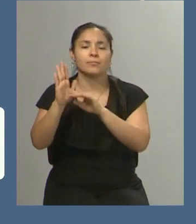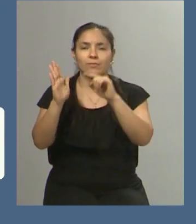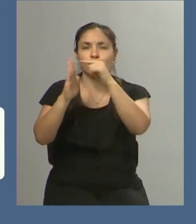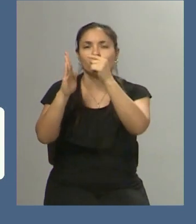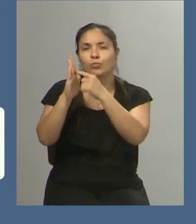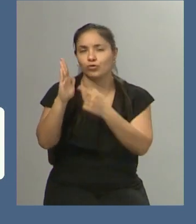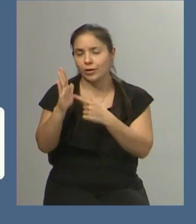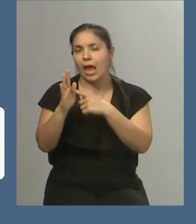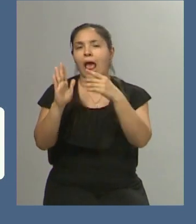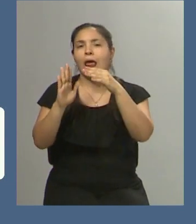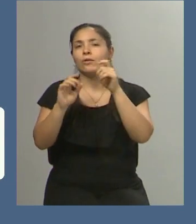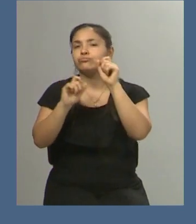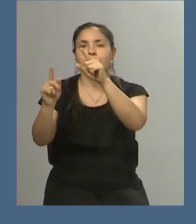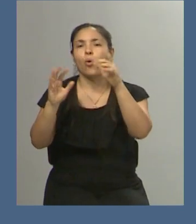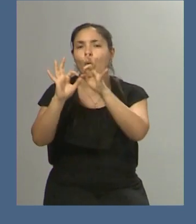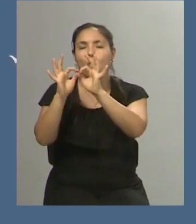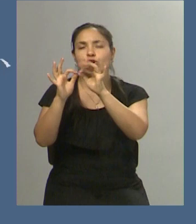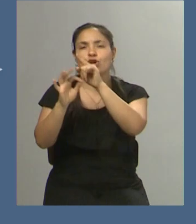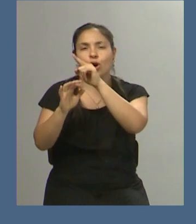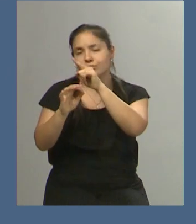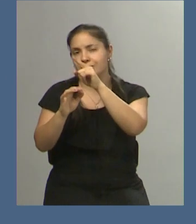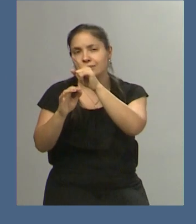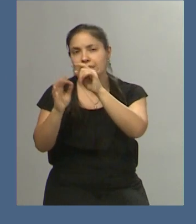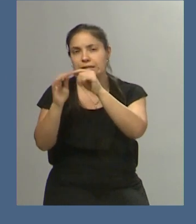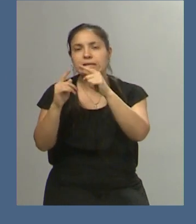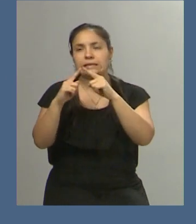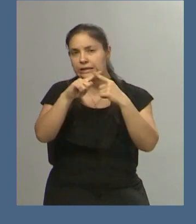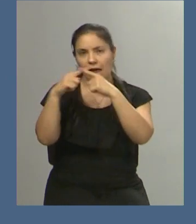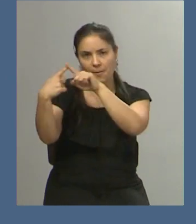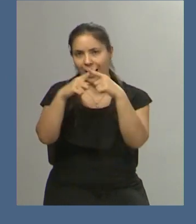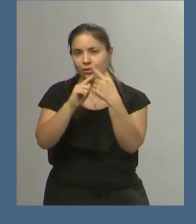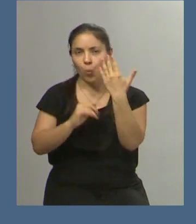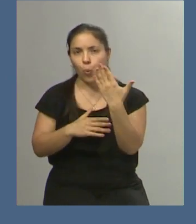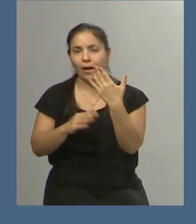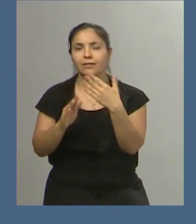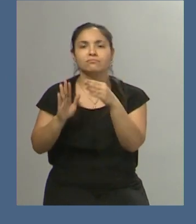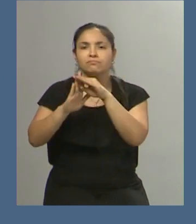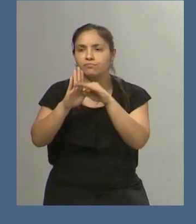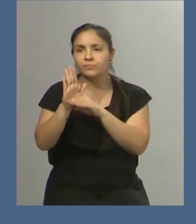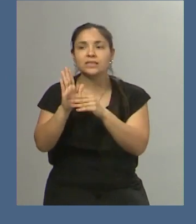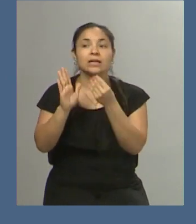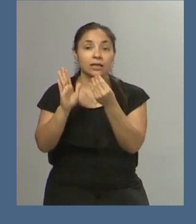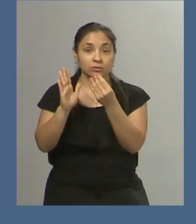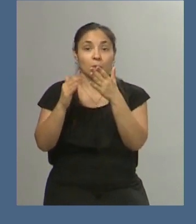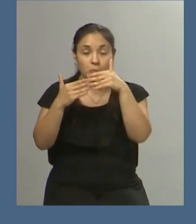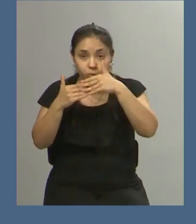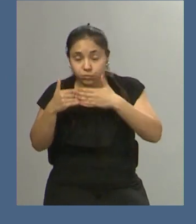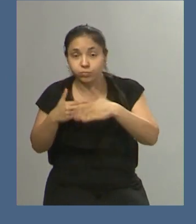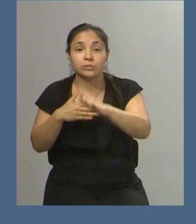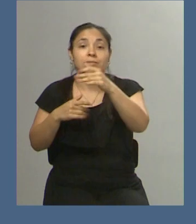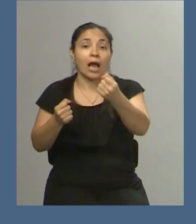muchísimo. La norma por la cual la puesta en vigencia de un